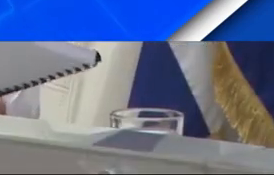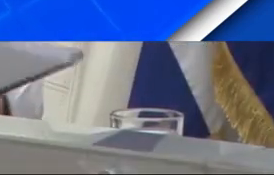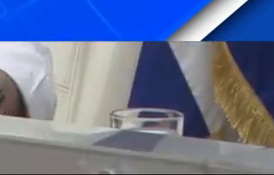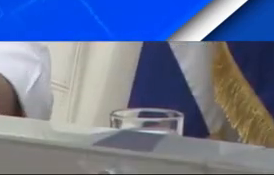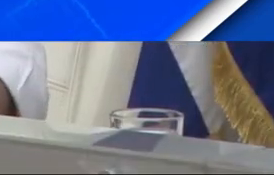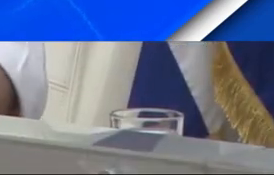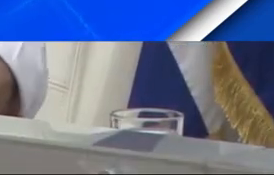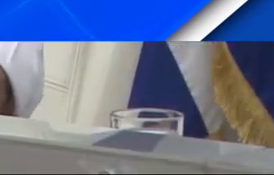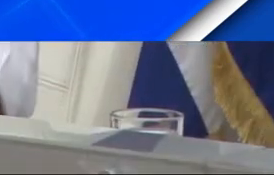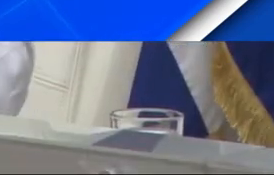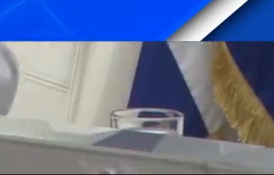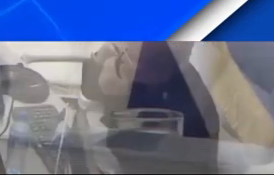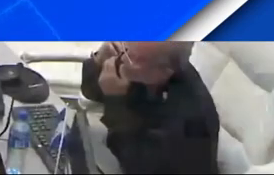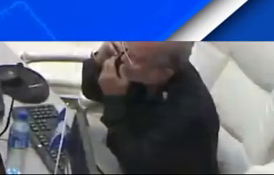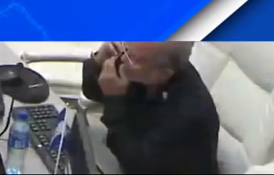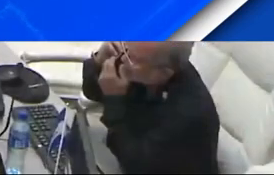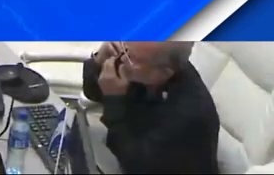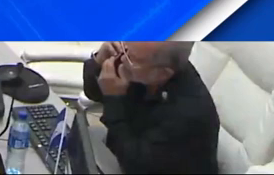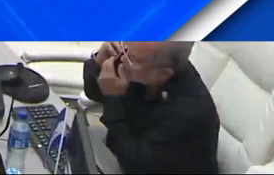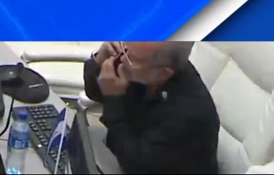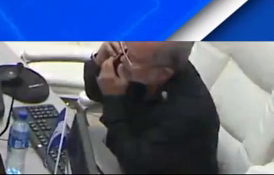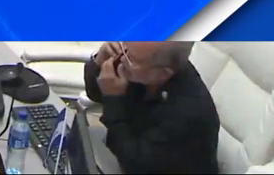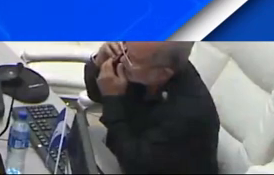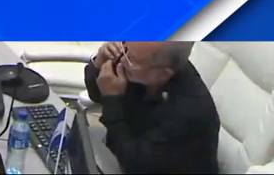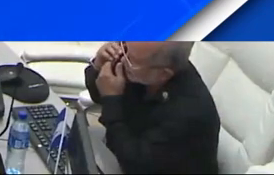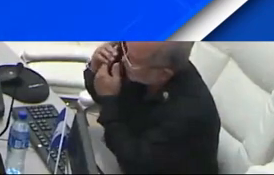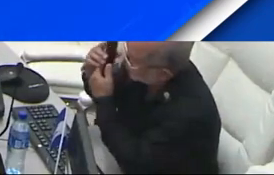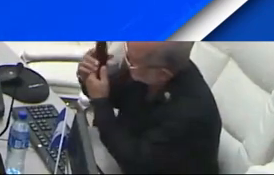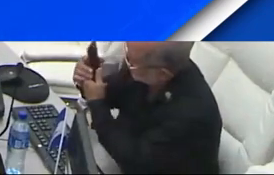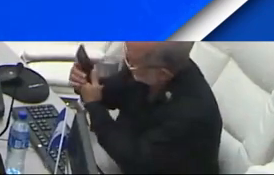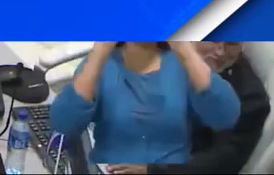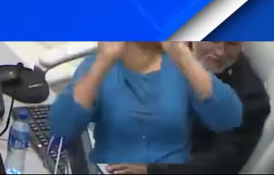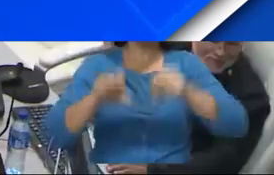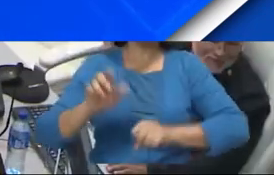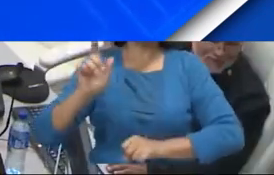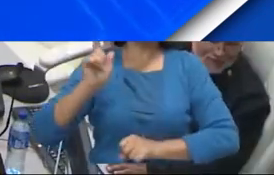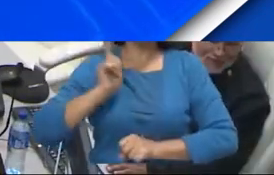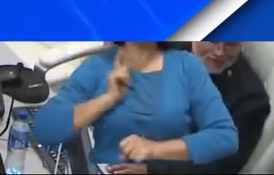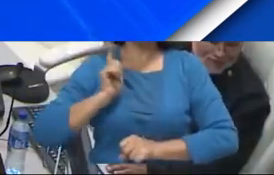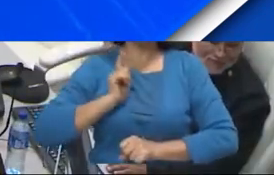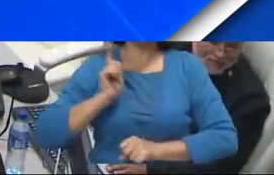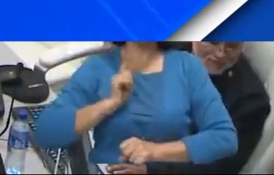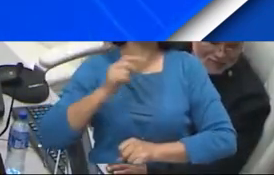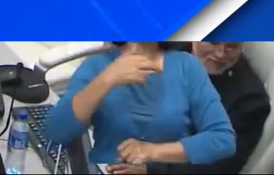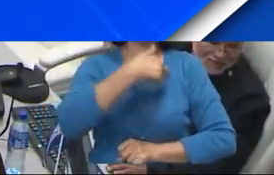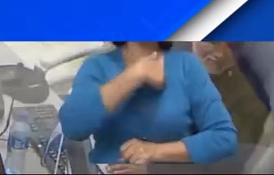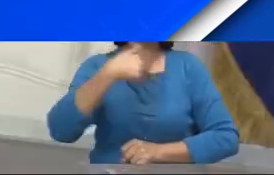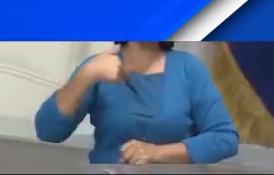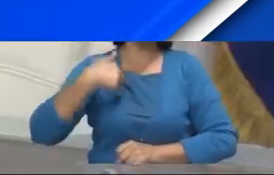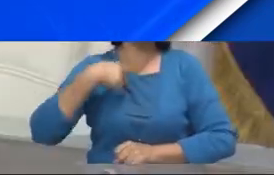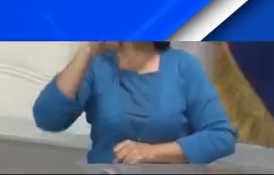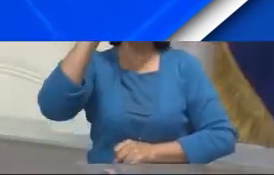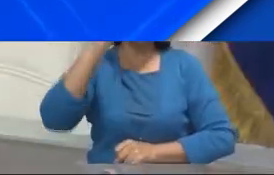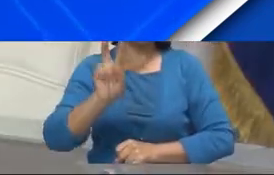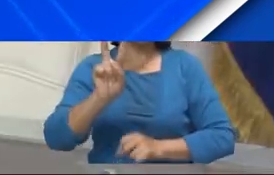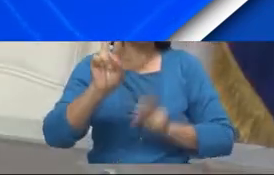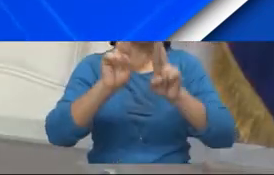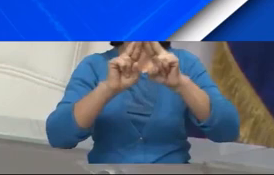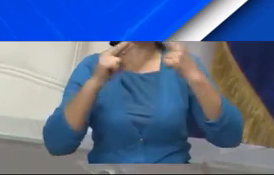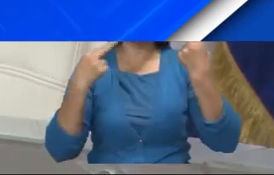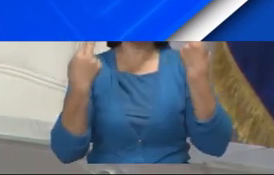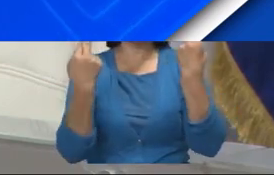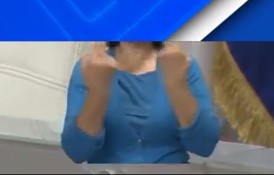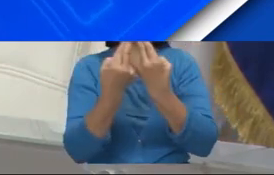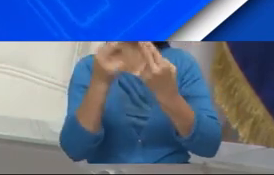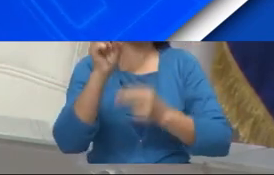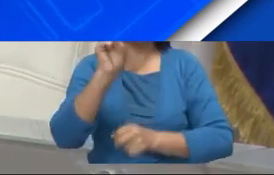materia aduanera, en el que también se fortalecen los mecanismos para un tráfico más fluido de mercancía bajo